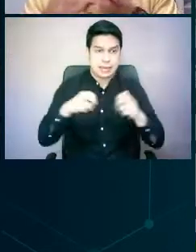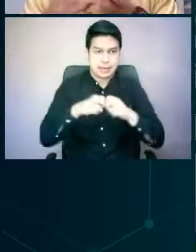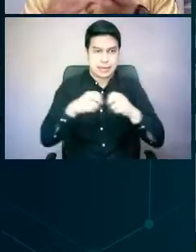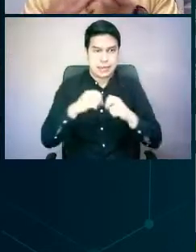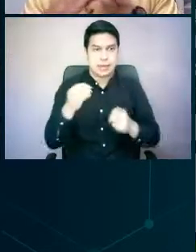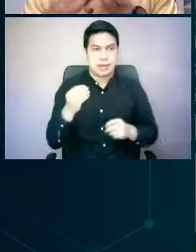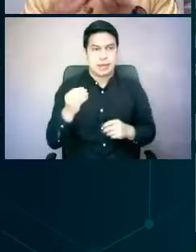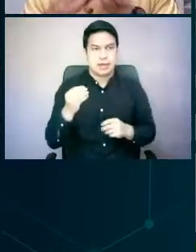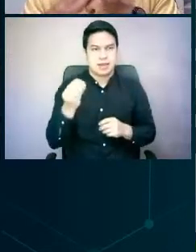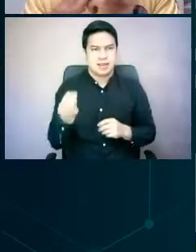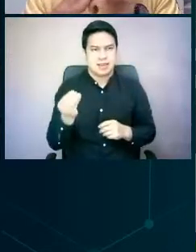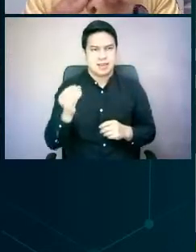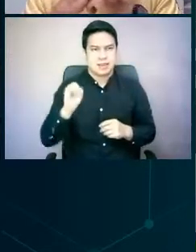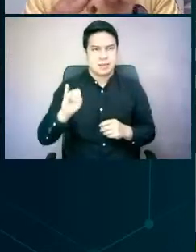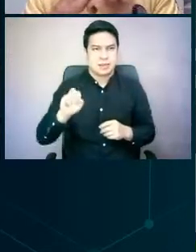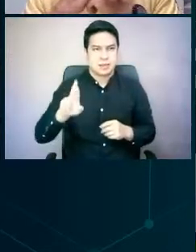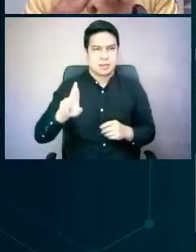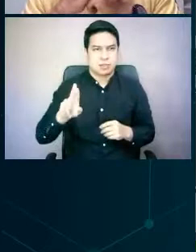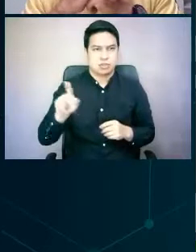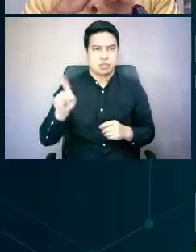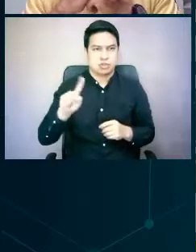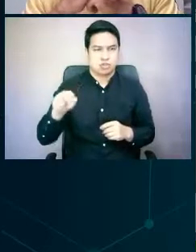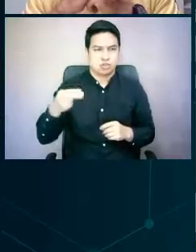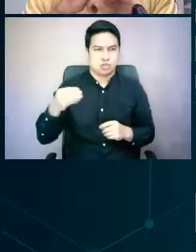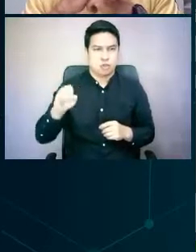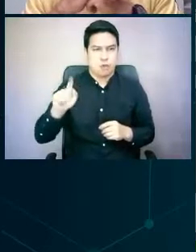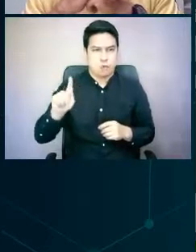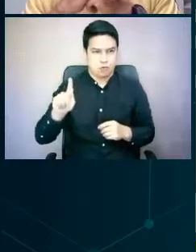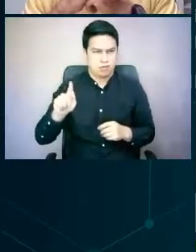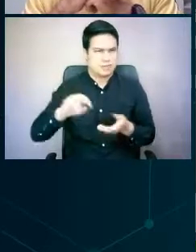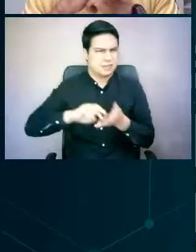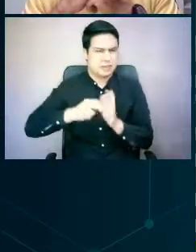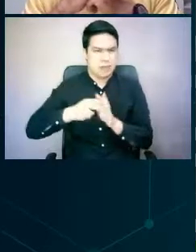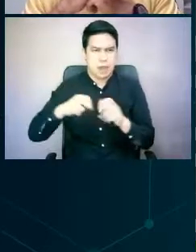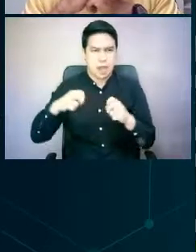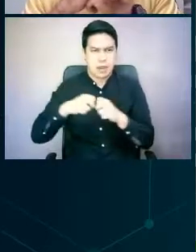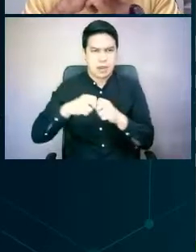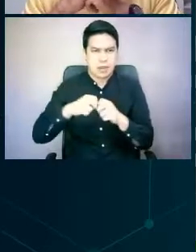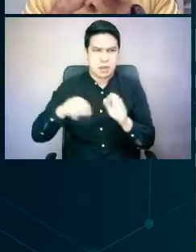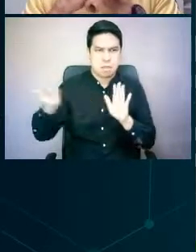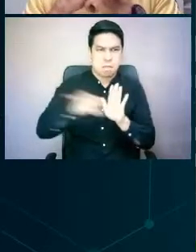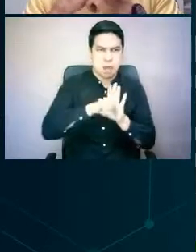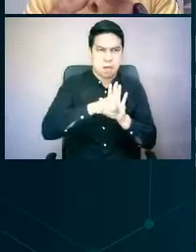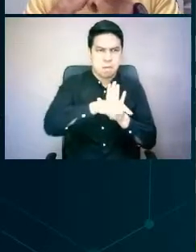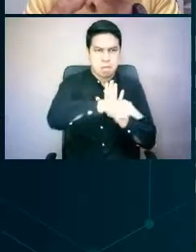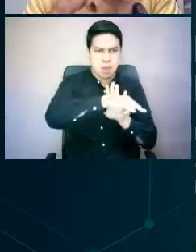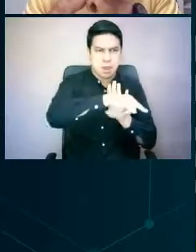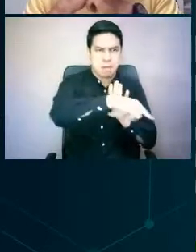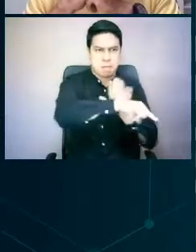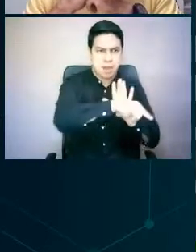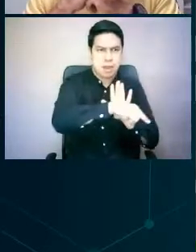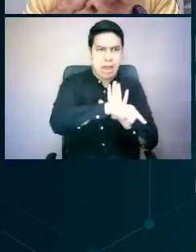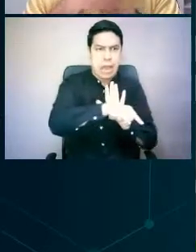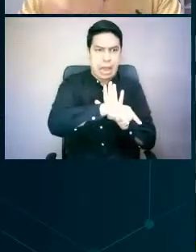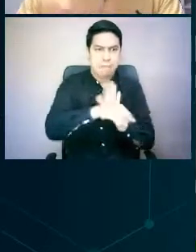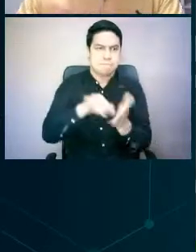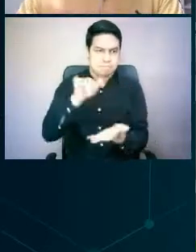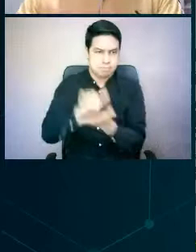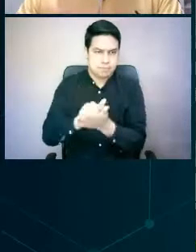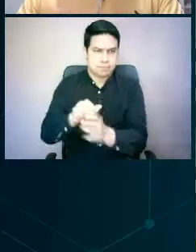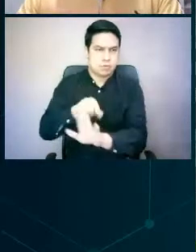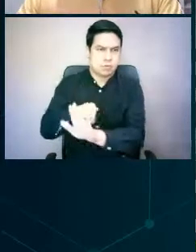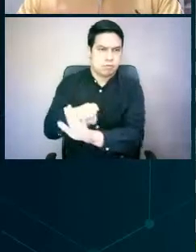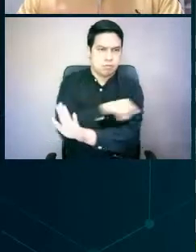Kirchhoff dice que la suma de corrientes que entran a un nodo es igual a la suma de las corrientes que salen de este. Así